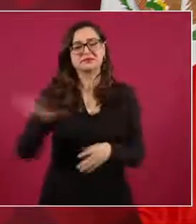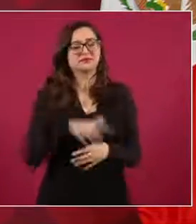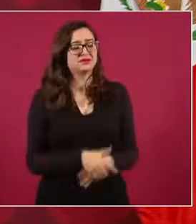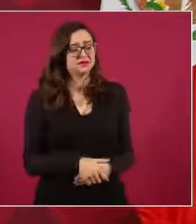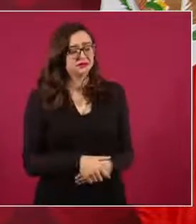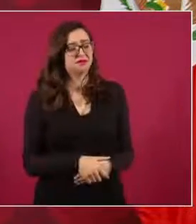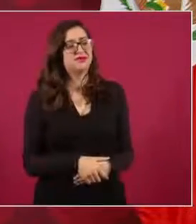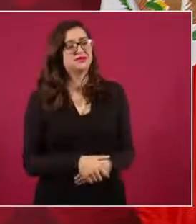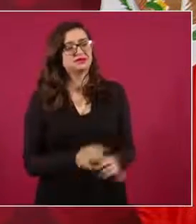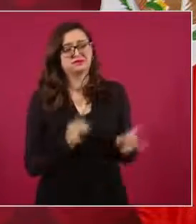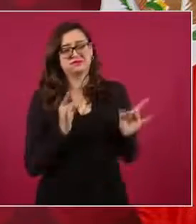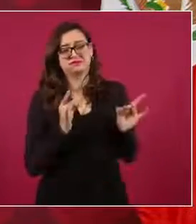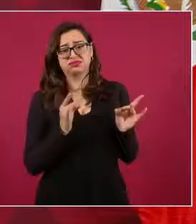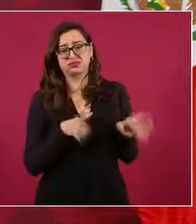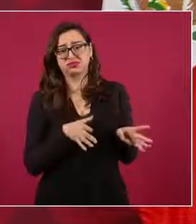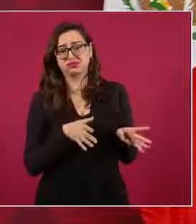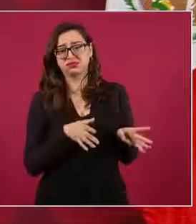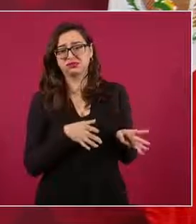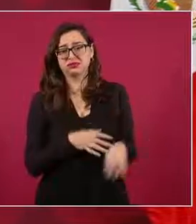antes